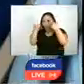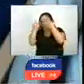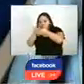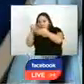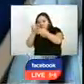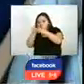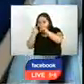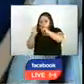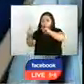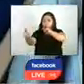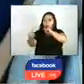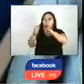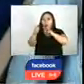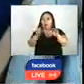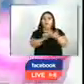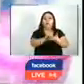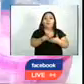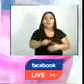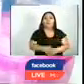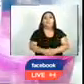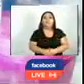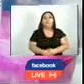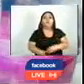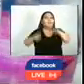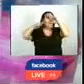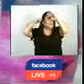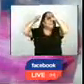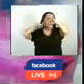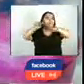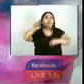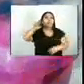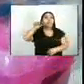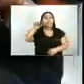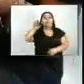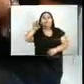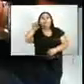lejos, sobre todo en el colegio. Con imágenes de Ricardo Tobar, este es un reporte de